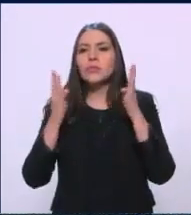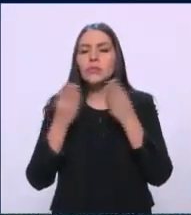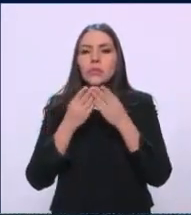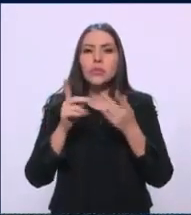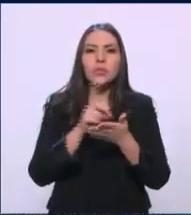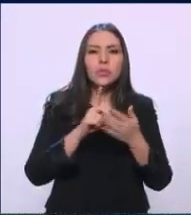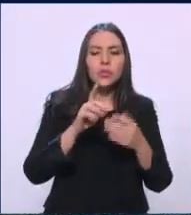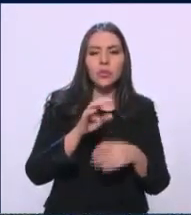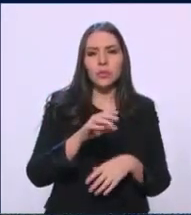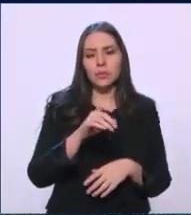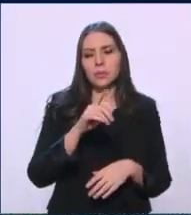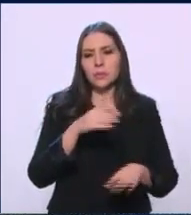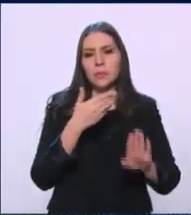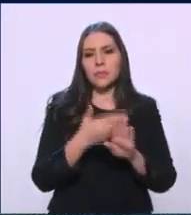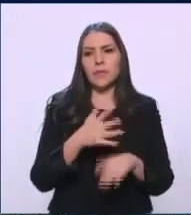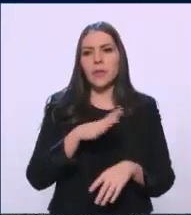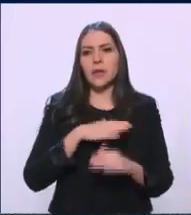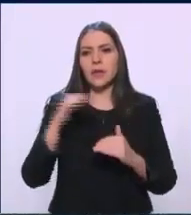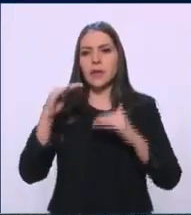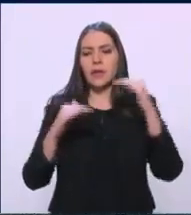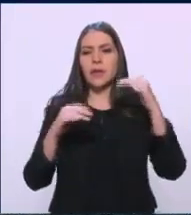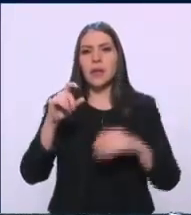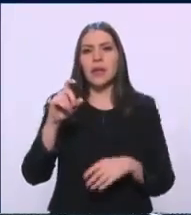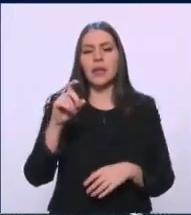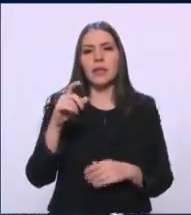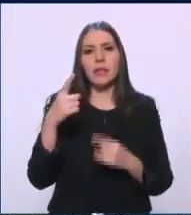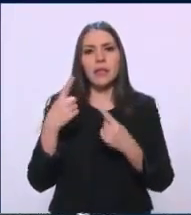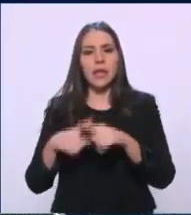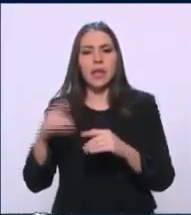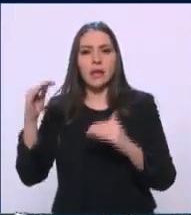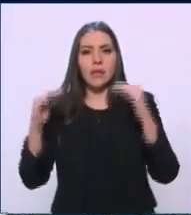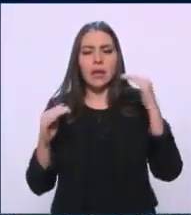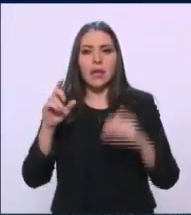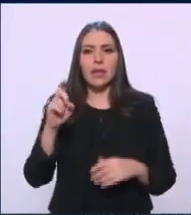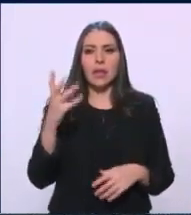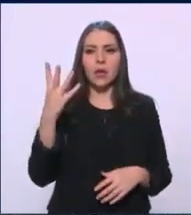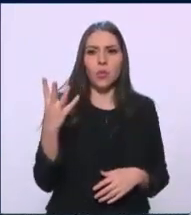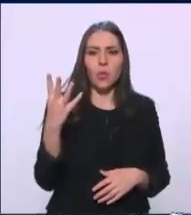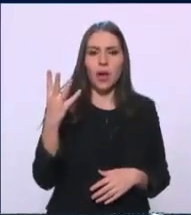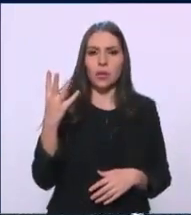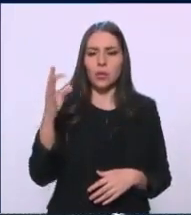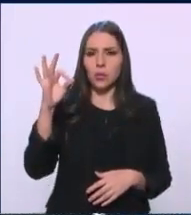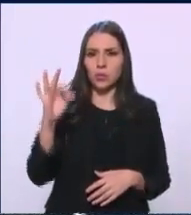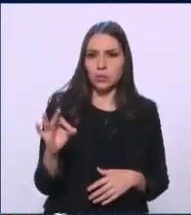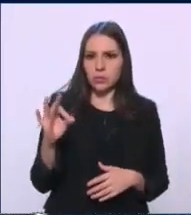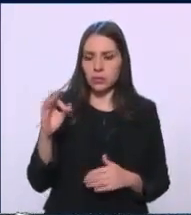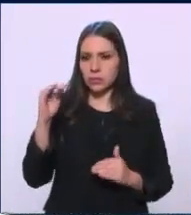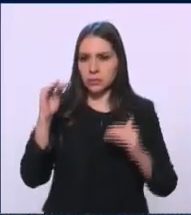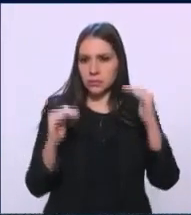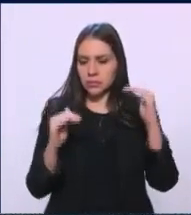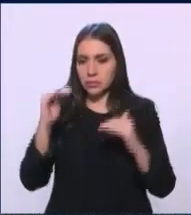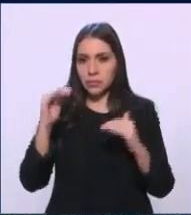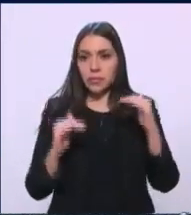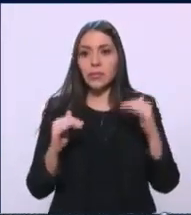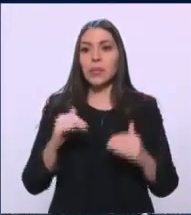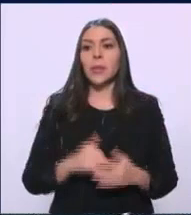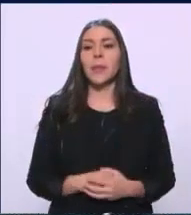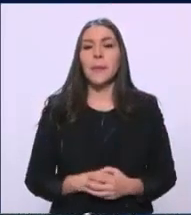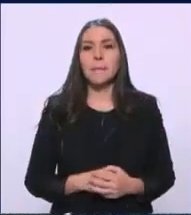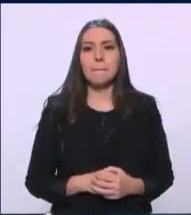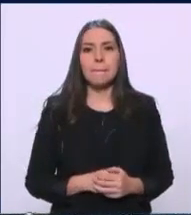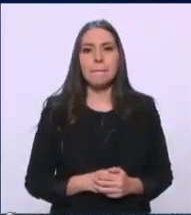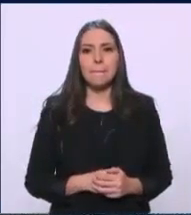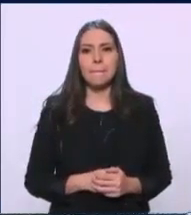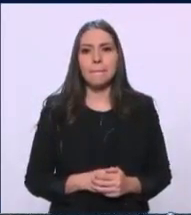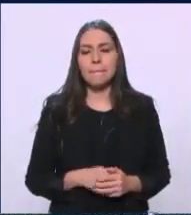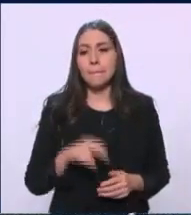43%, hay 34 puntos de diferencia. Es decir, hay una varianza que yo creo que así está en la